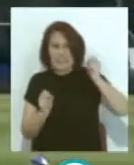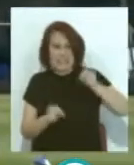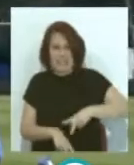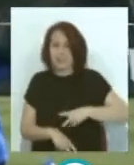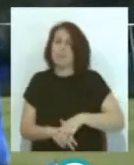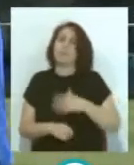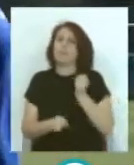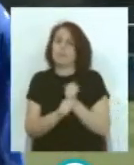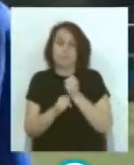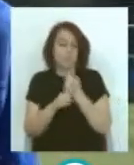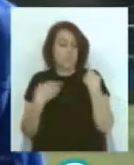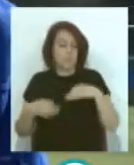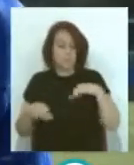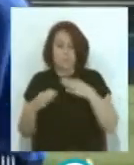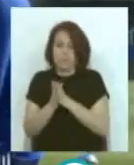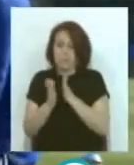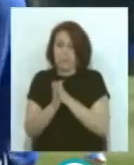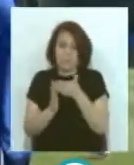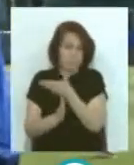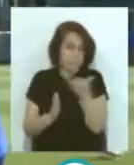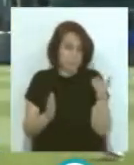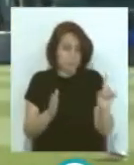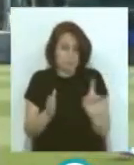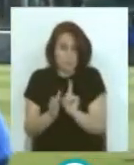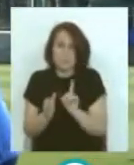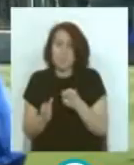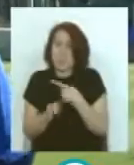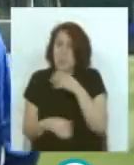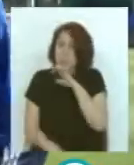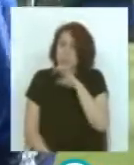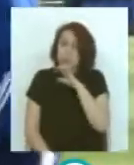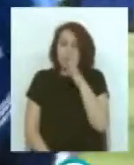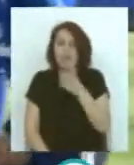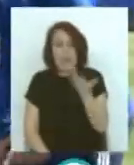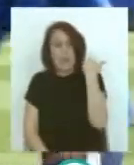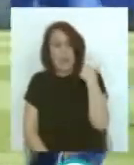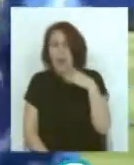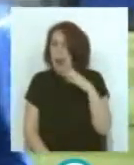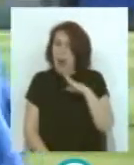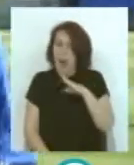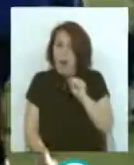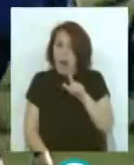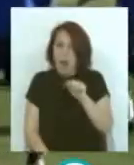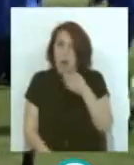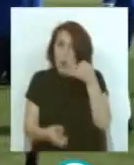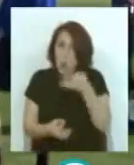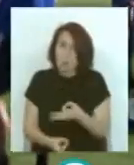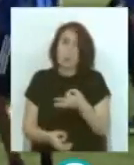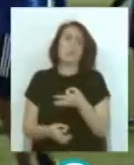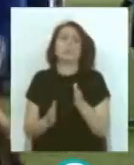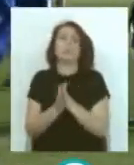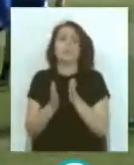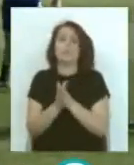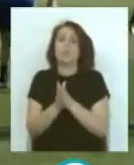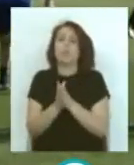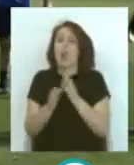esguince. Trabaja con normalidad junto al resto de sus compañeros. Y es curioso, Hugo, porque ayer Juan Cala precisamente abría a todos los compañeros